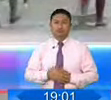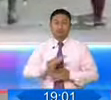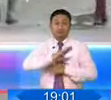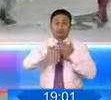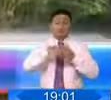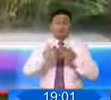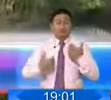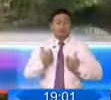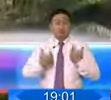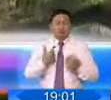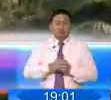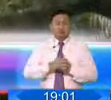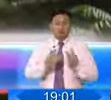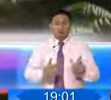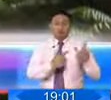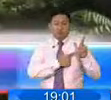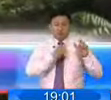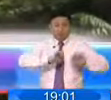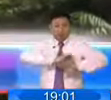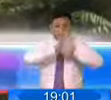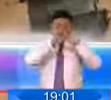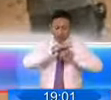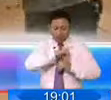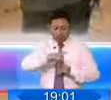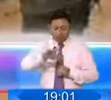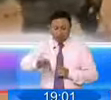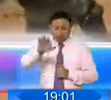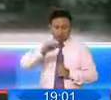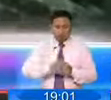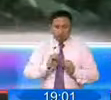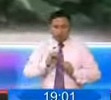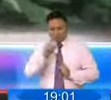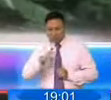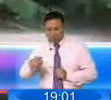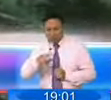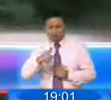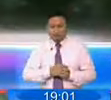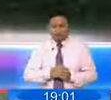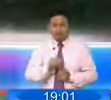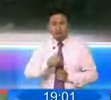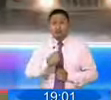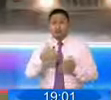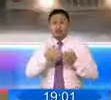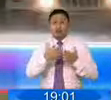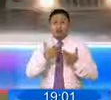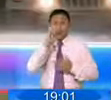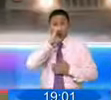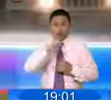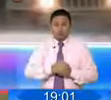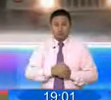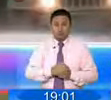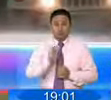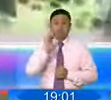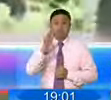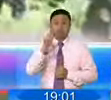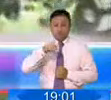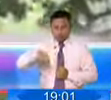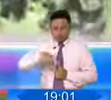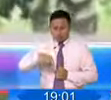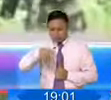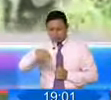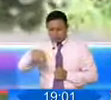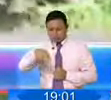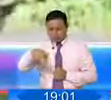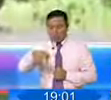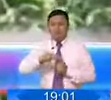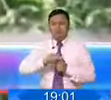soldados fueron encontrados en horas de la mañana buscando el camino de regreso. Una patrulla que salió en su búsqueda ubicó a los primeros 5 cuando caminaban cerca